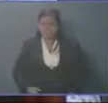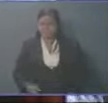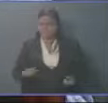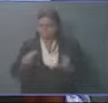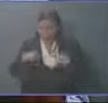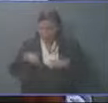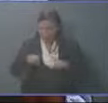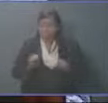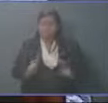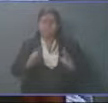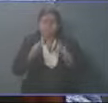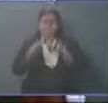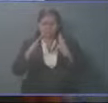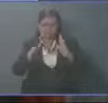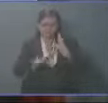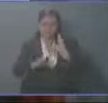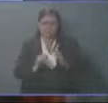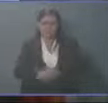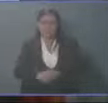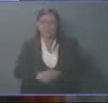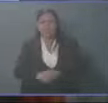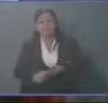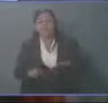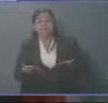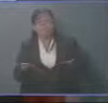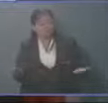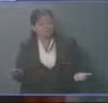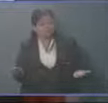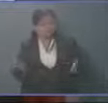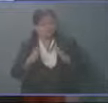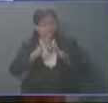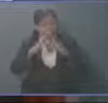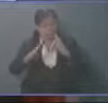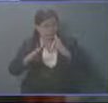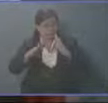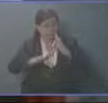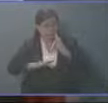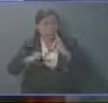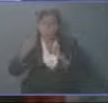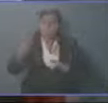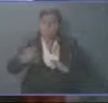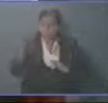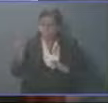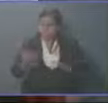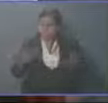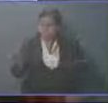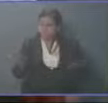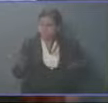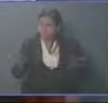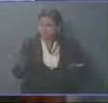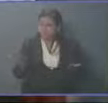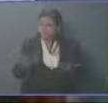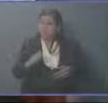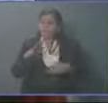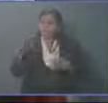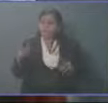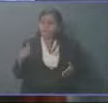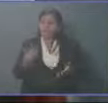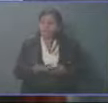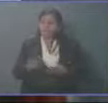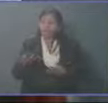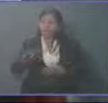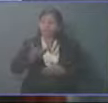mantenga la cuarentena, pero la cuarentena debe hacerse con las medidas tomadas